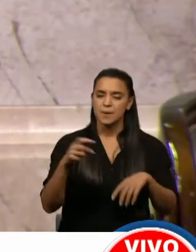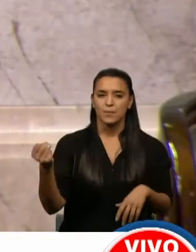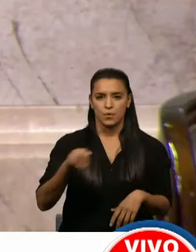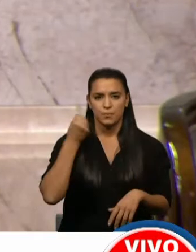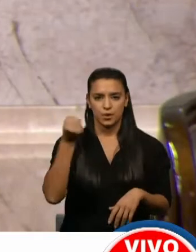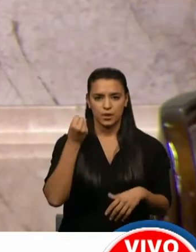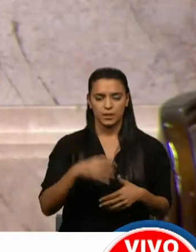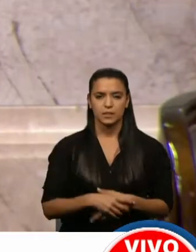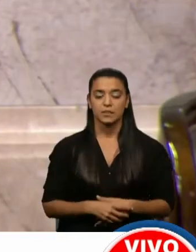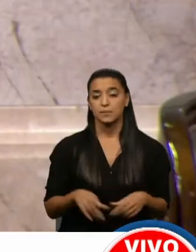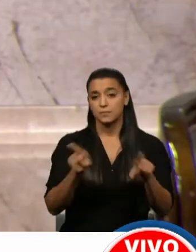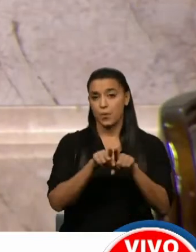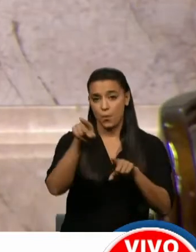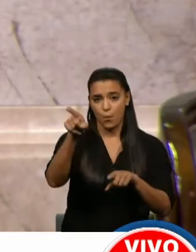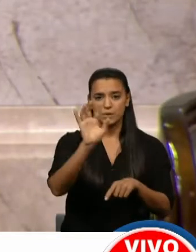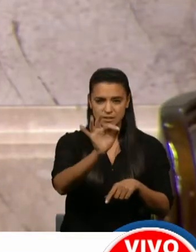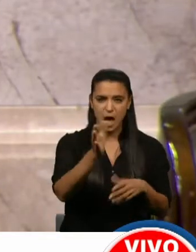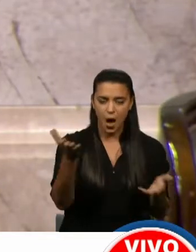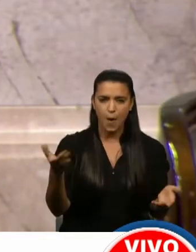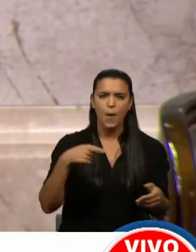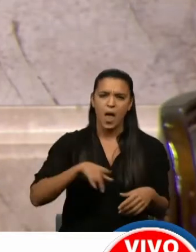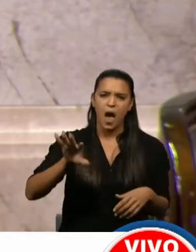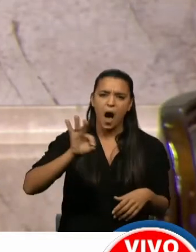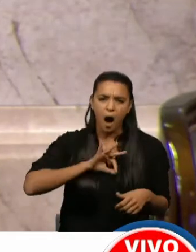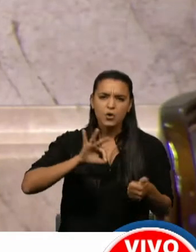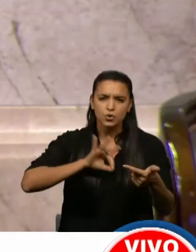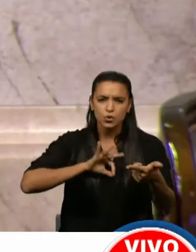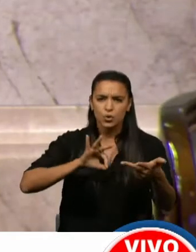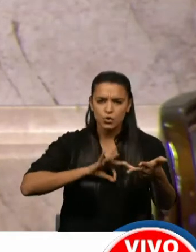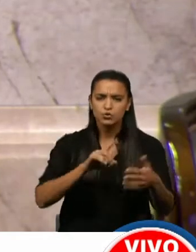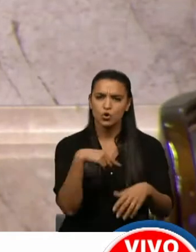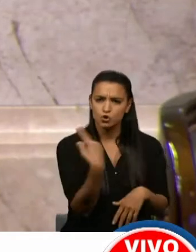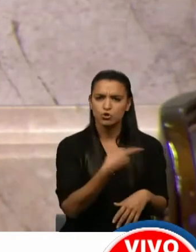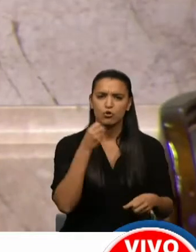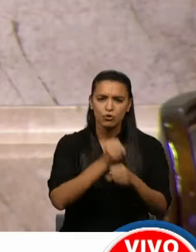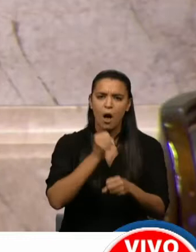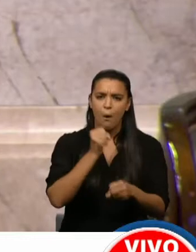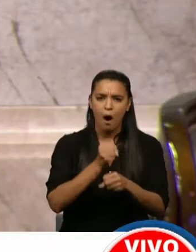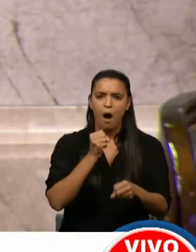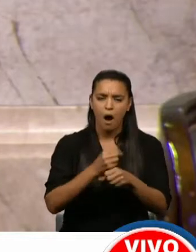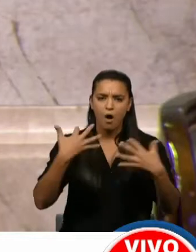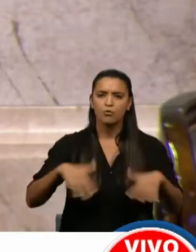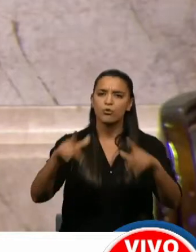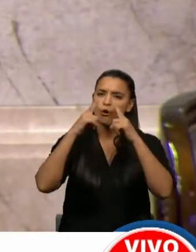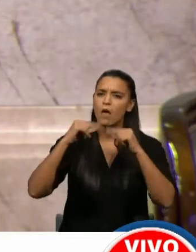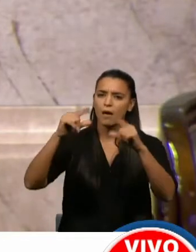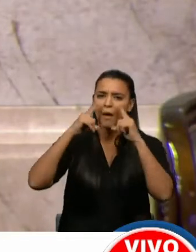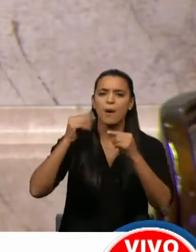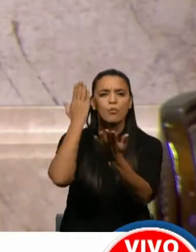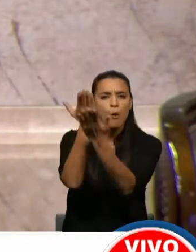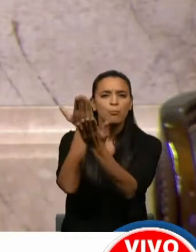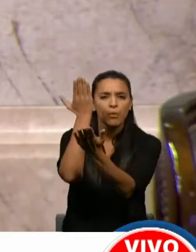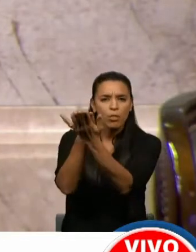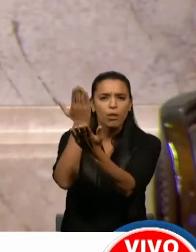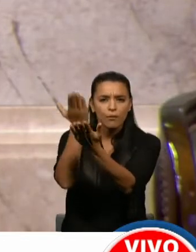importante. Como usted sabe, que hace tantos años venimos trabajando, reclamando,